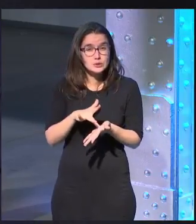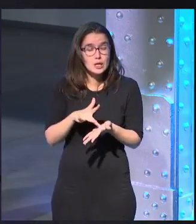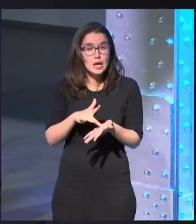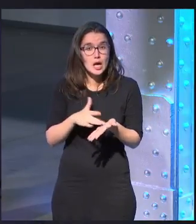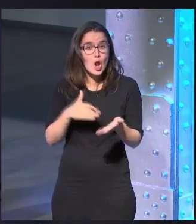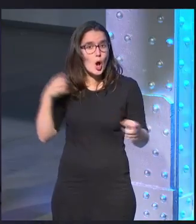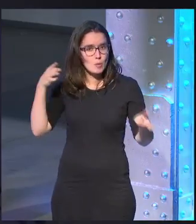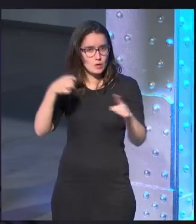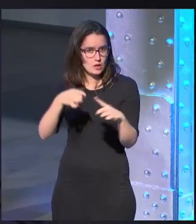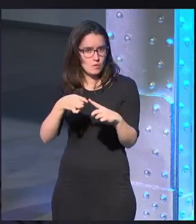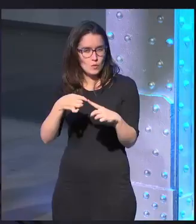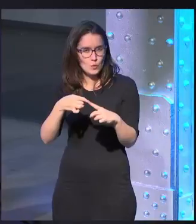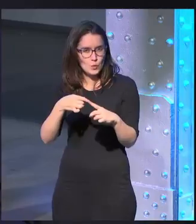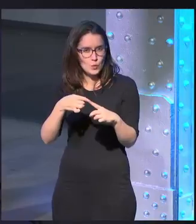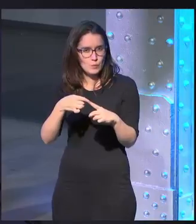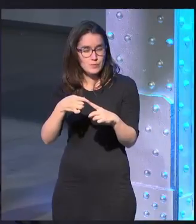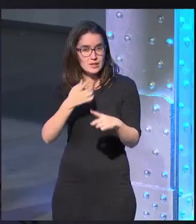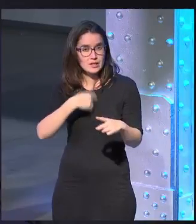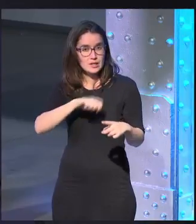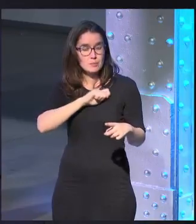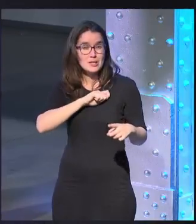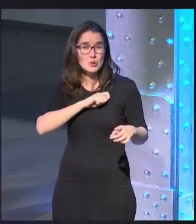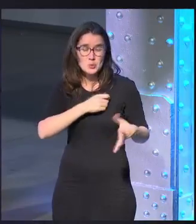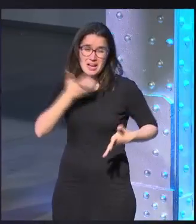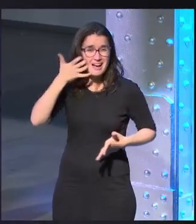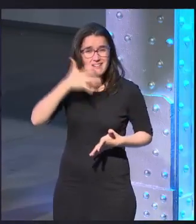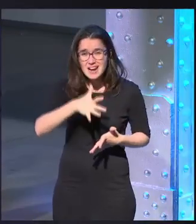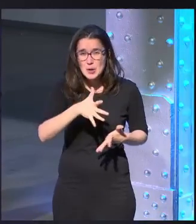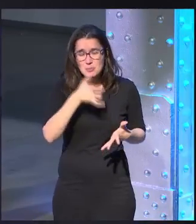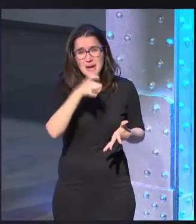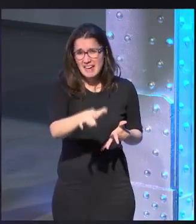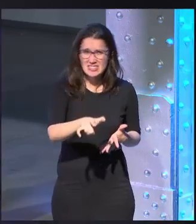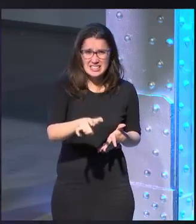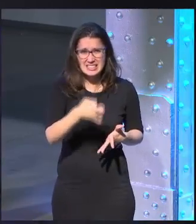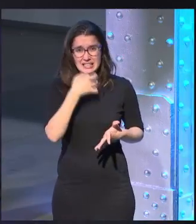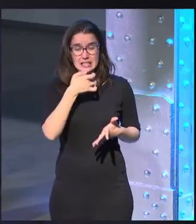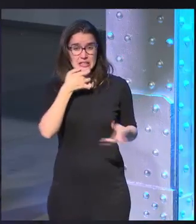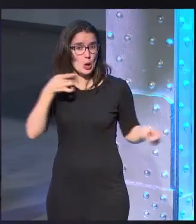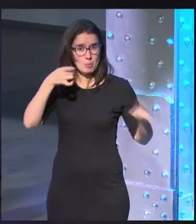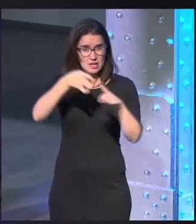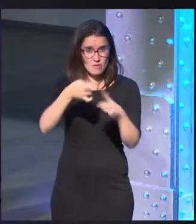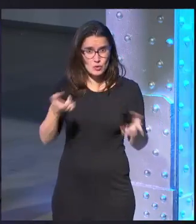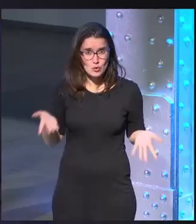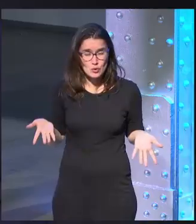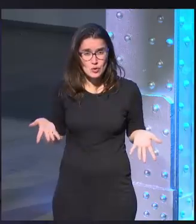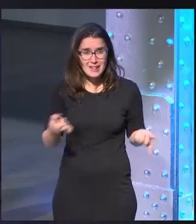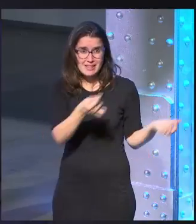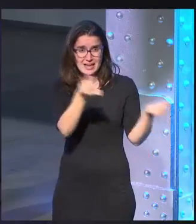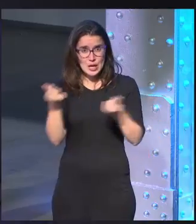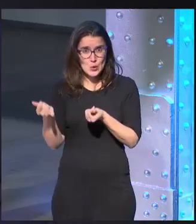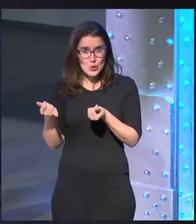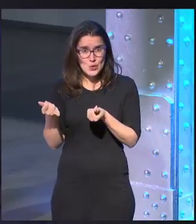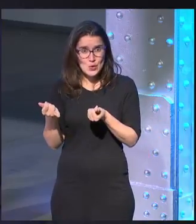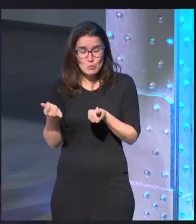el propósito. En español suena muy raro, porque el propósito no sabe lo que es, pero en inglés sí, the purpose. El dinero